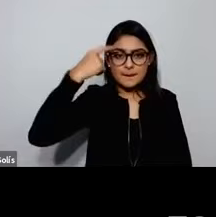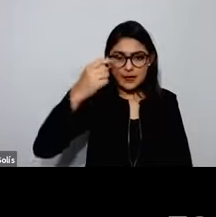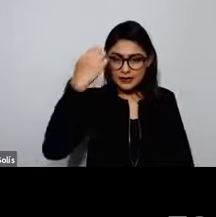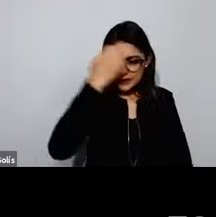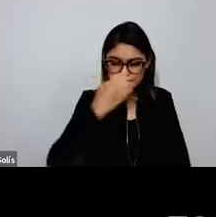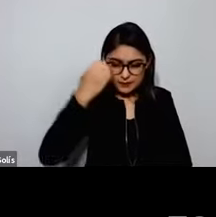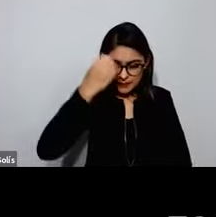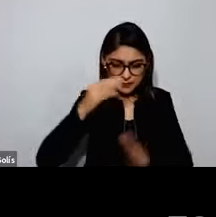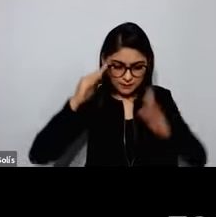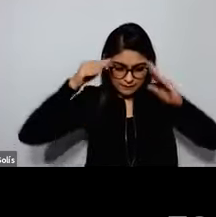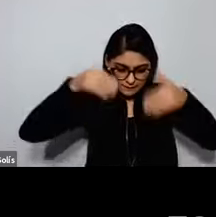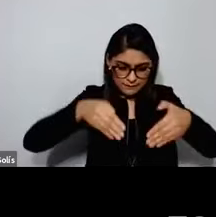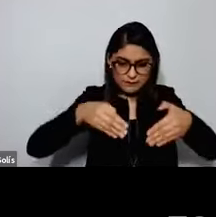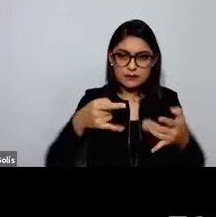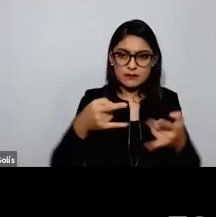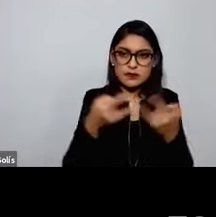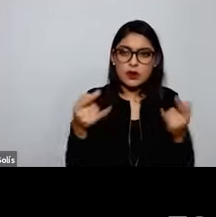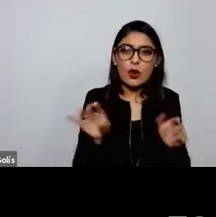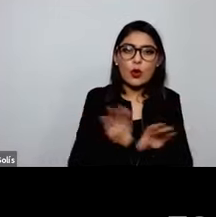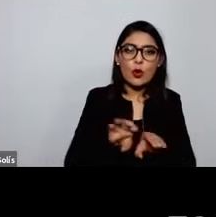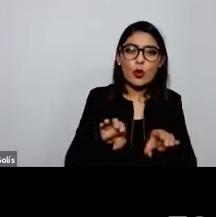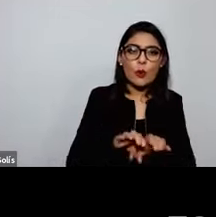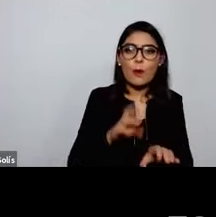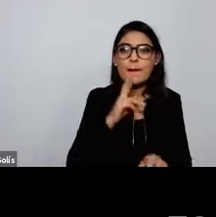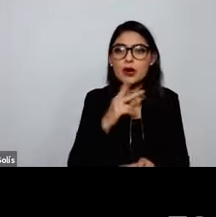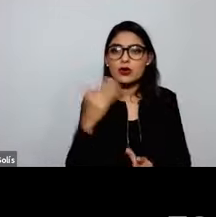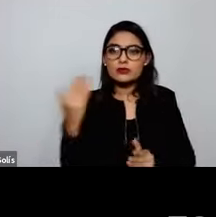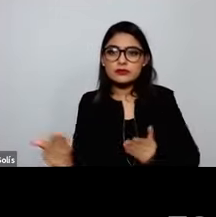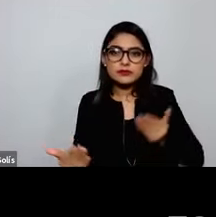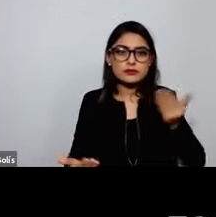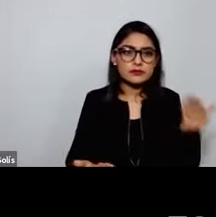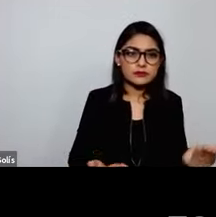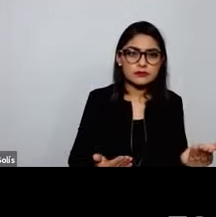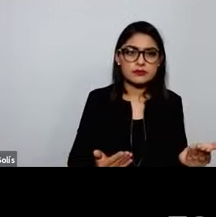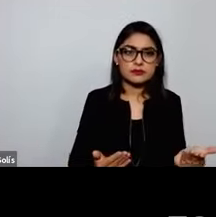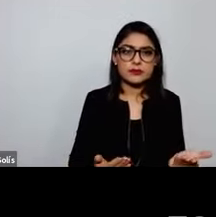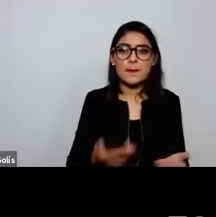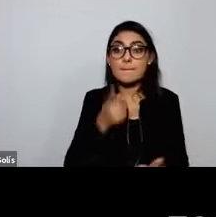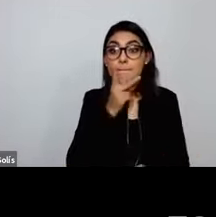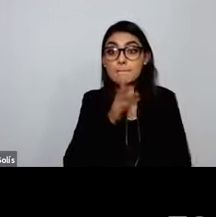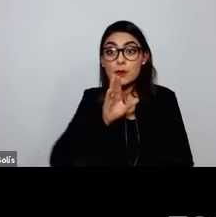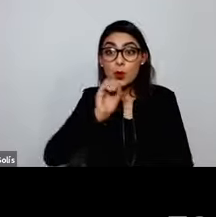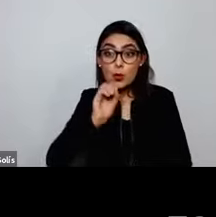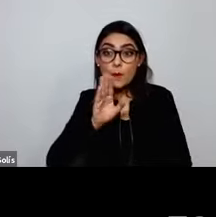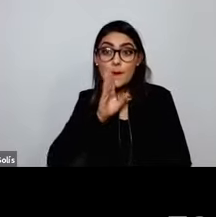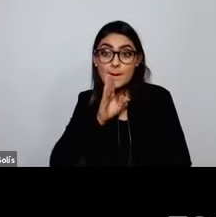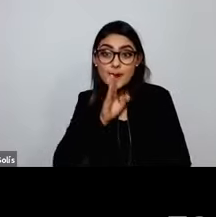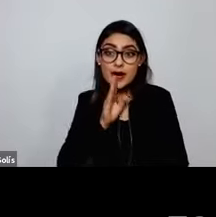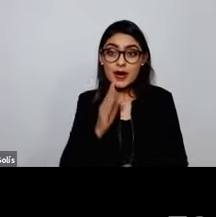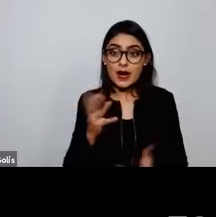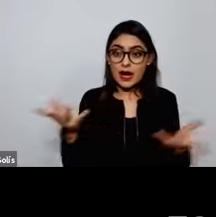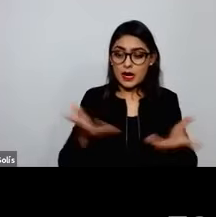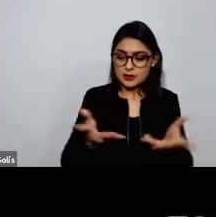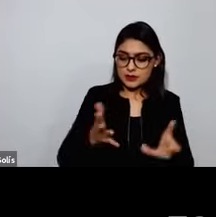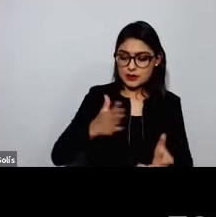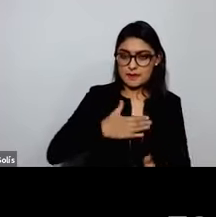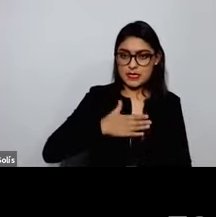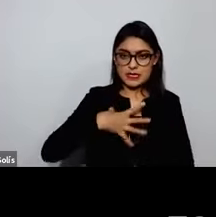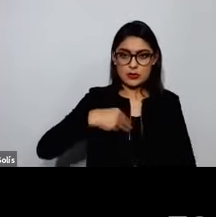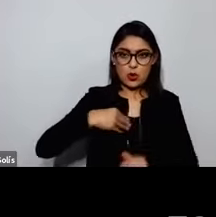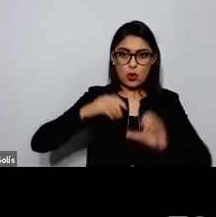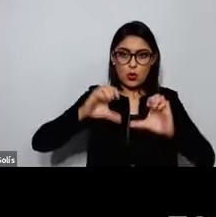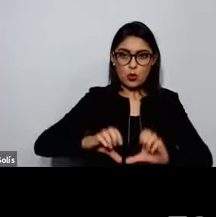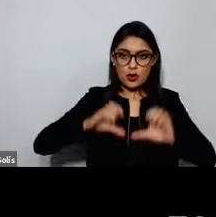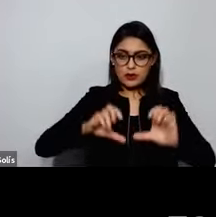caso y, bueno, se determine efectivamente cuál de los dos progenitores es idóneo para ejercer la custodia de